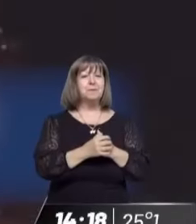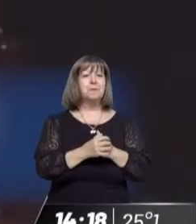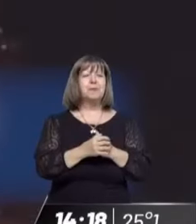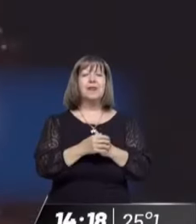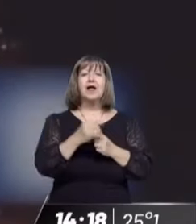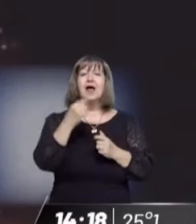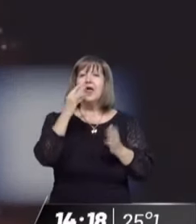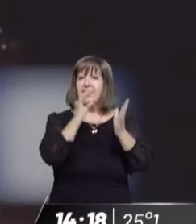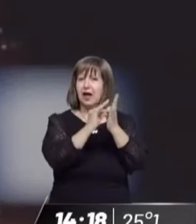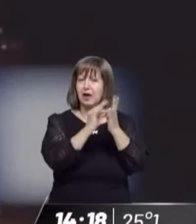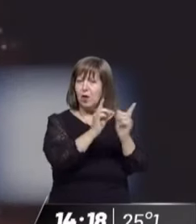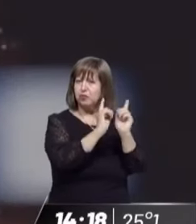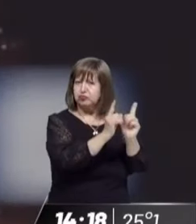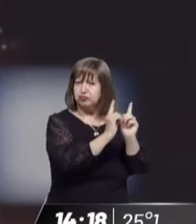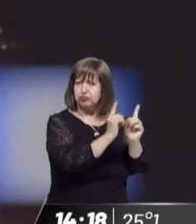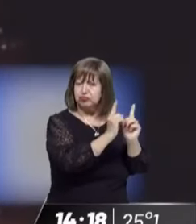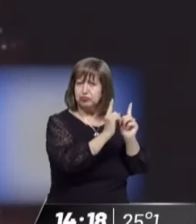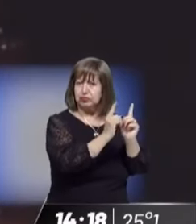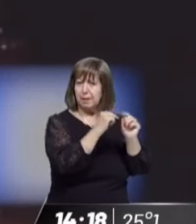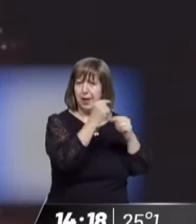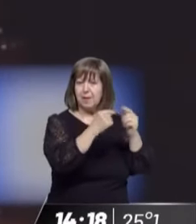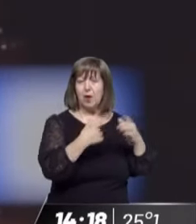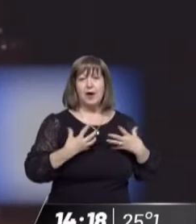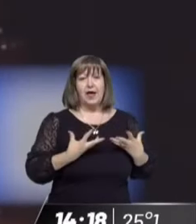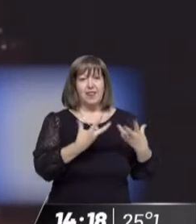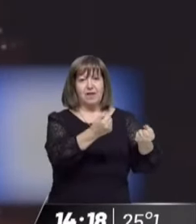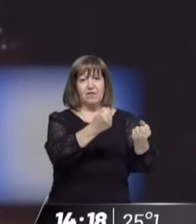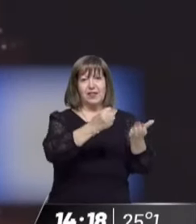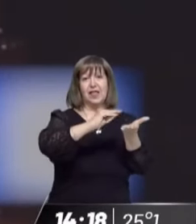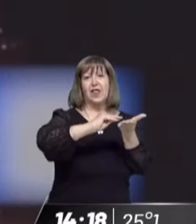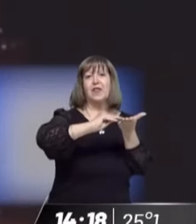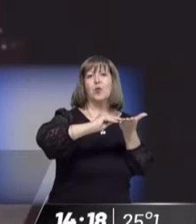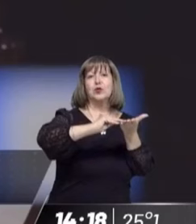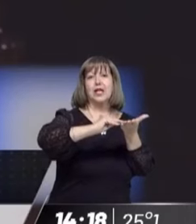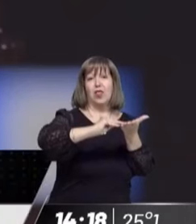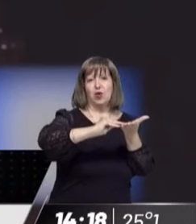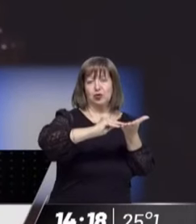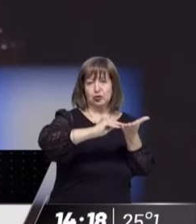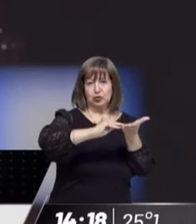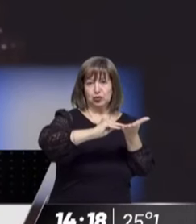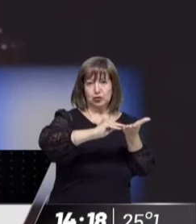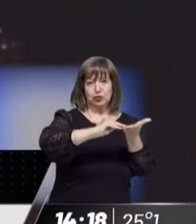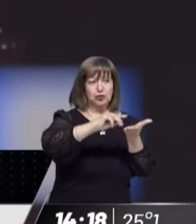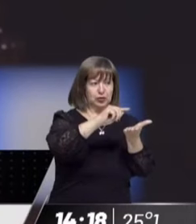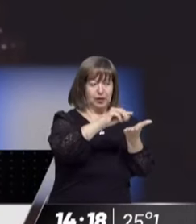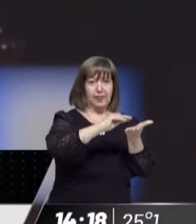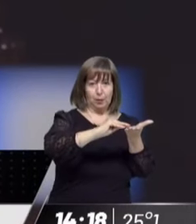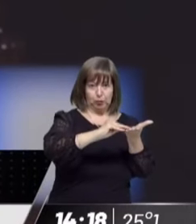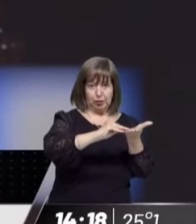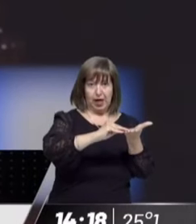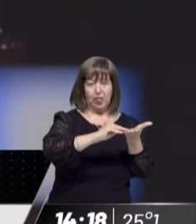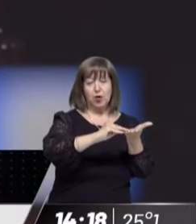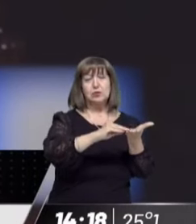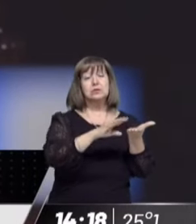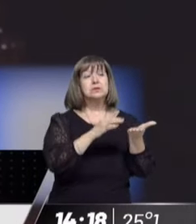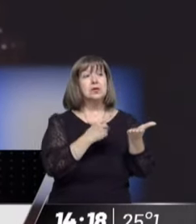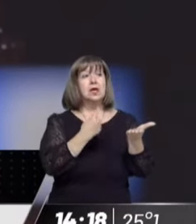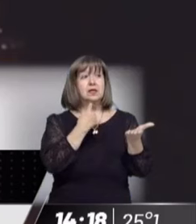DNU sigue vigente y ahora habrá que ir a defenderlo en la Cámara de Diputados. Y bueno, y si aún